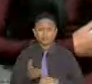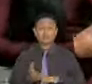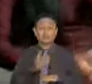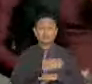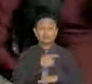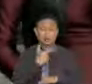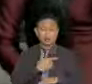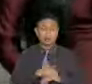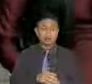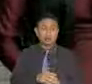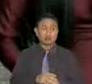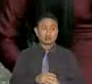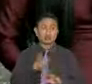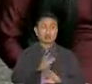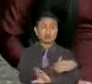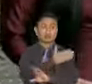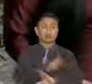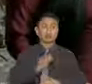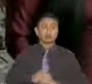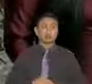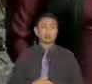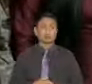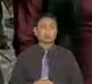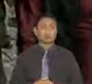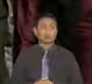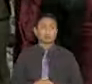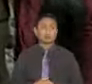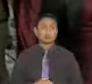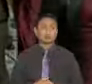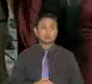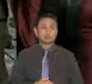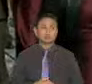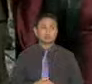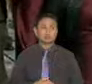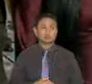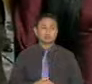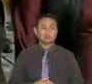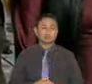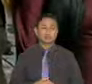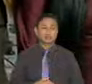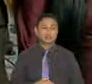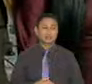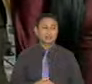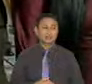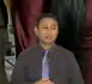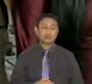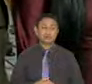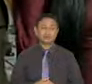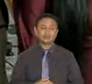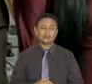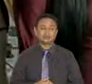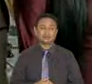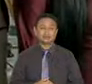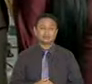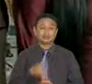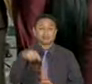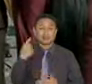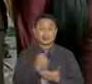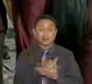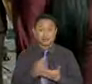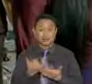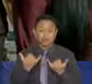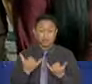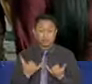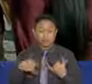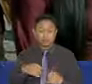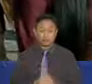algunos eventos algunas presentaciones aproximadamente unas 40 presentaciones estamos durante toda la semana y el día de hoy